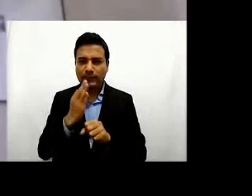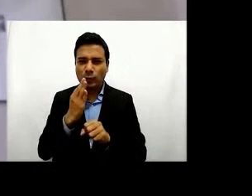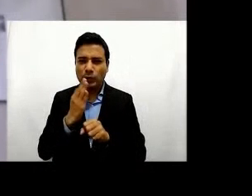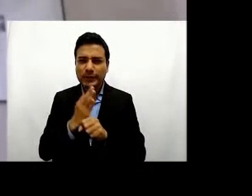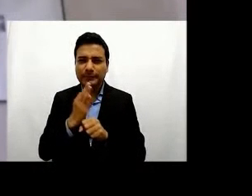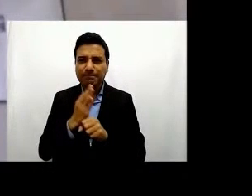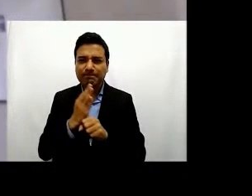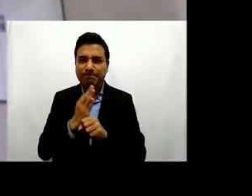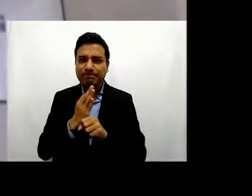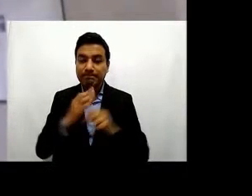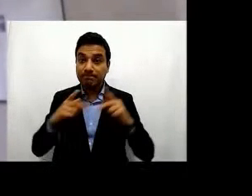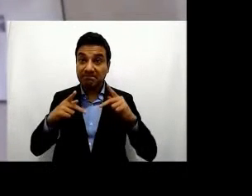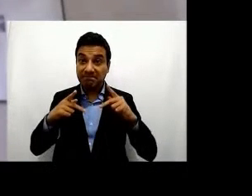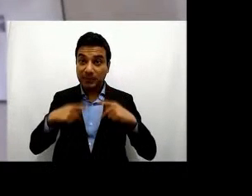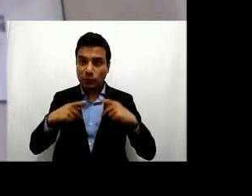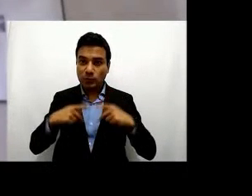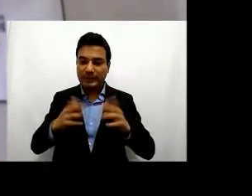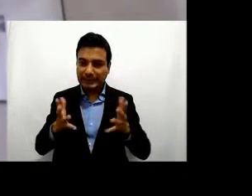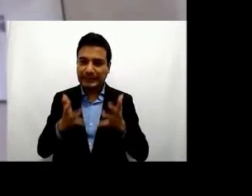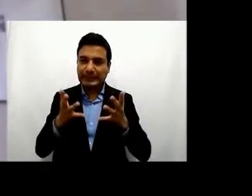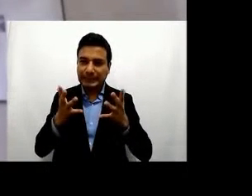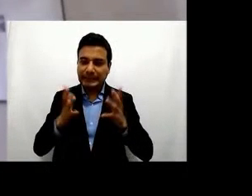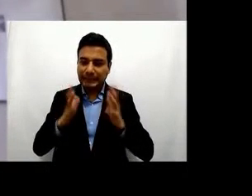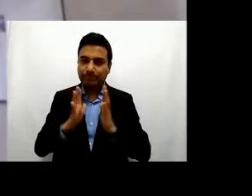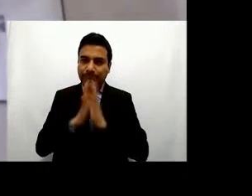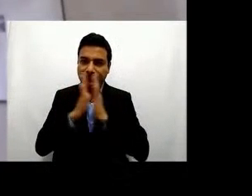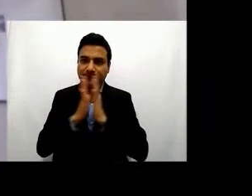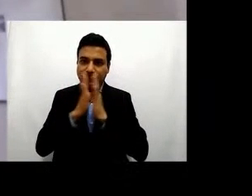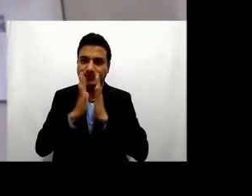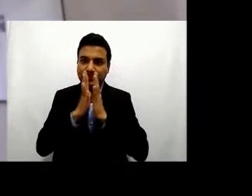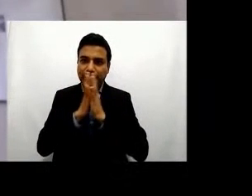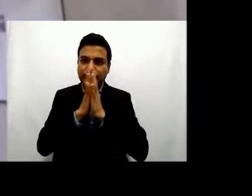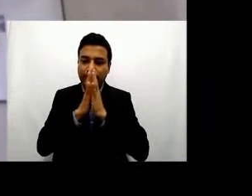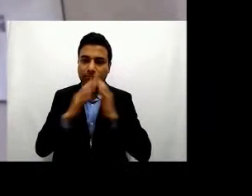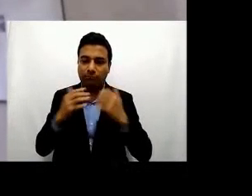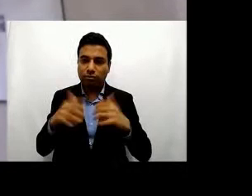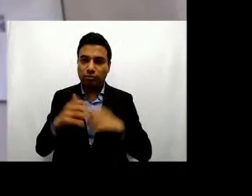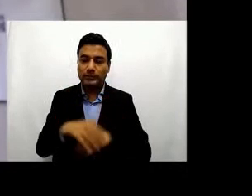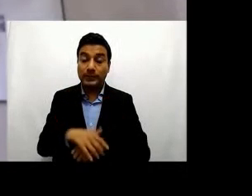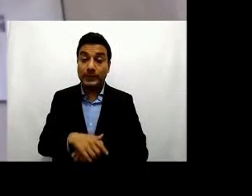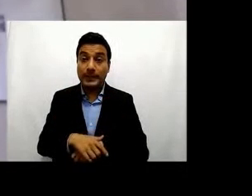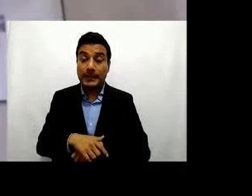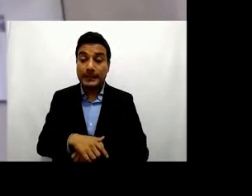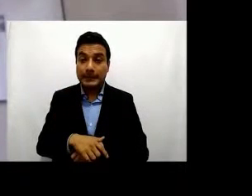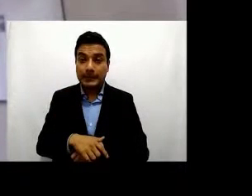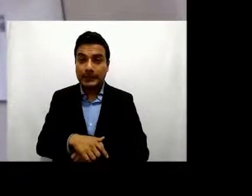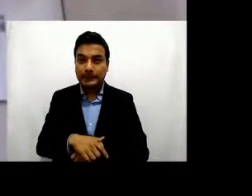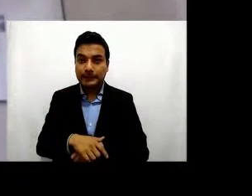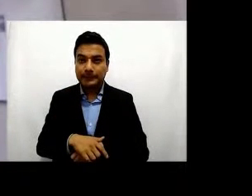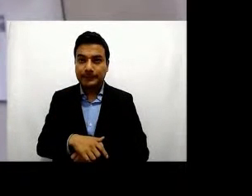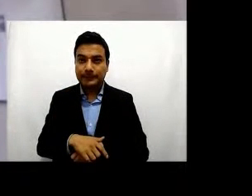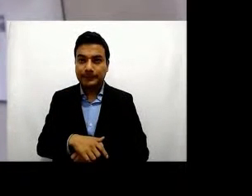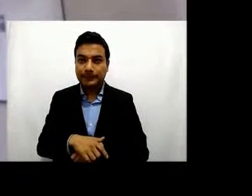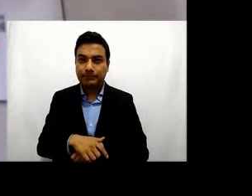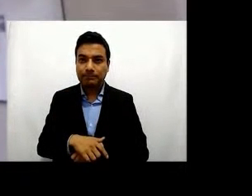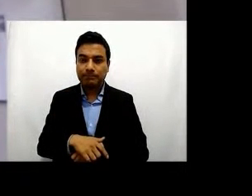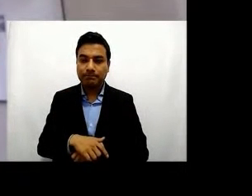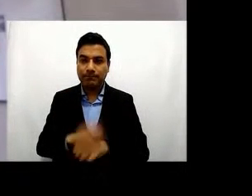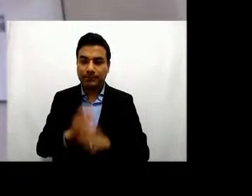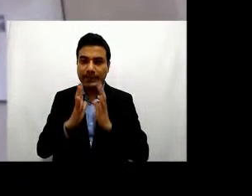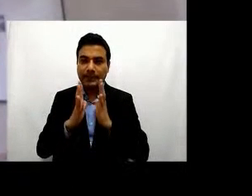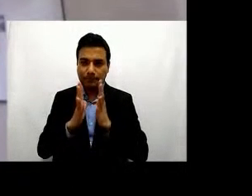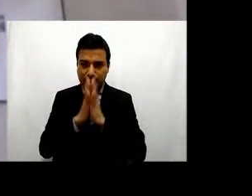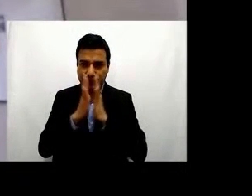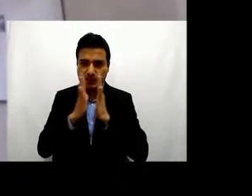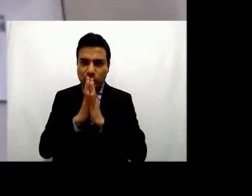enfoques participativos, no solo a pequeña escala, sino también una participación más